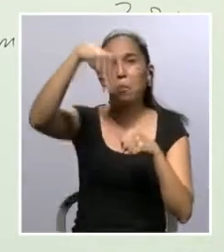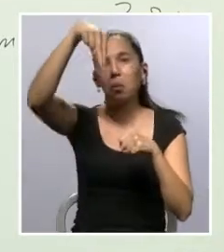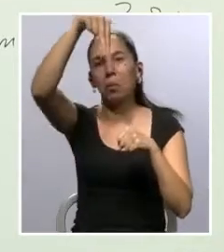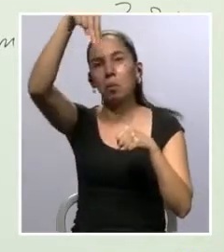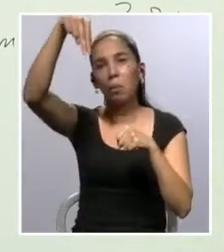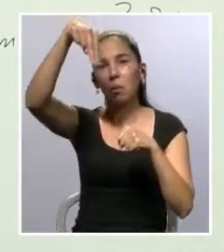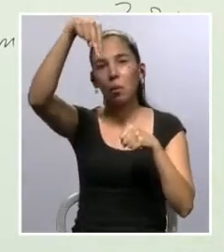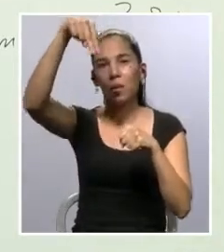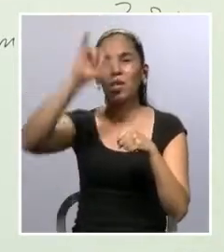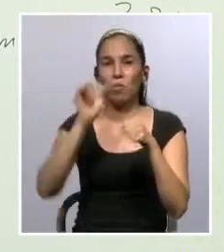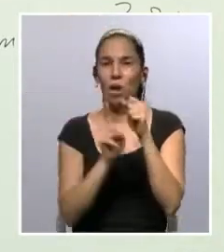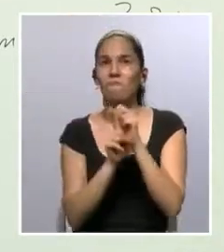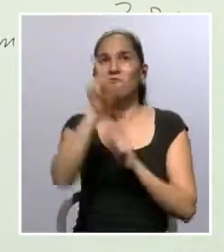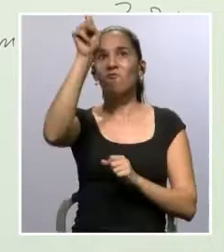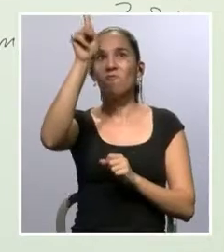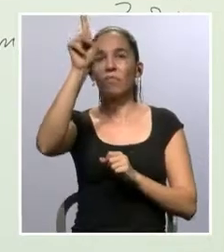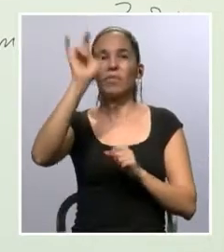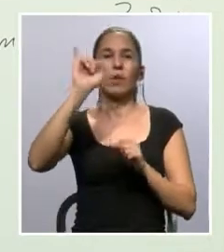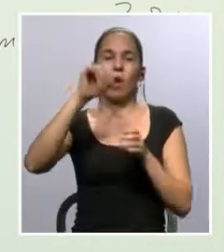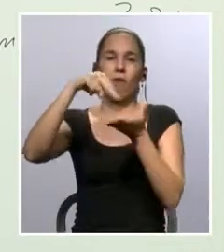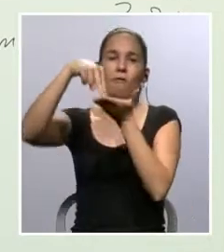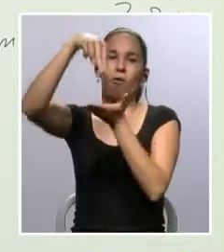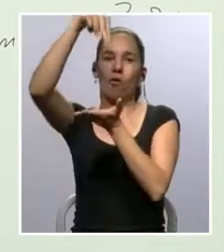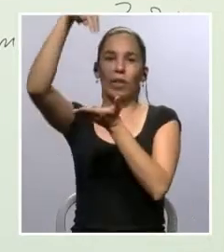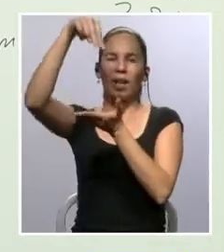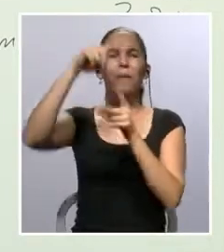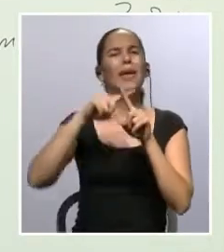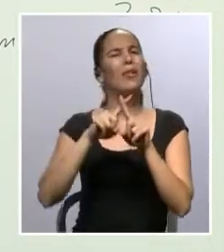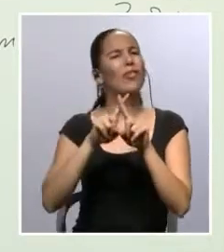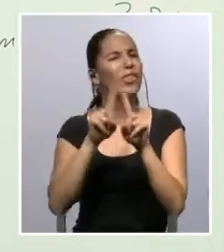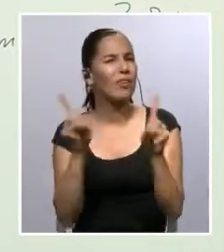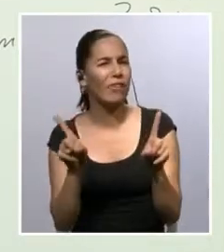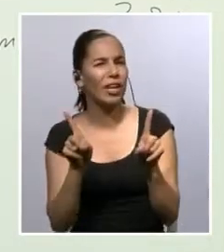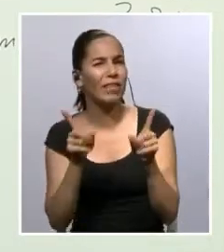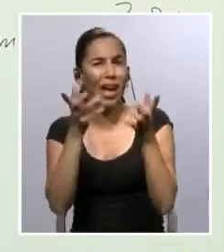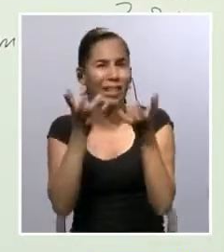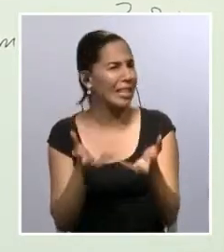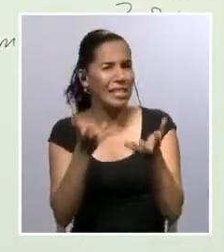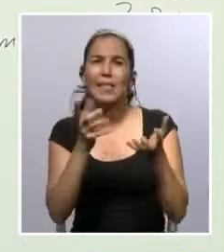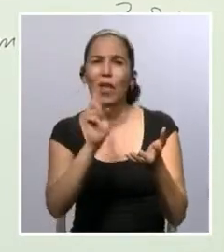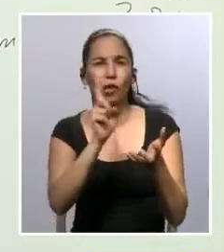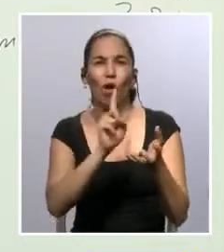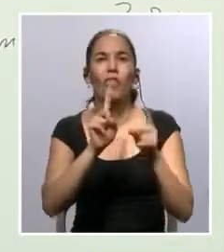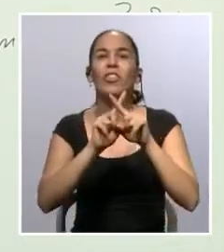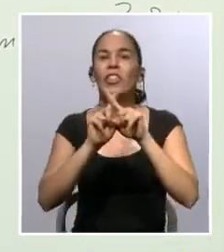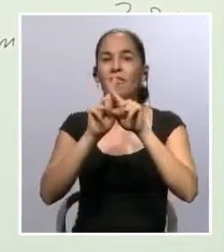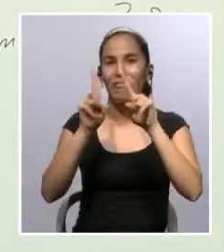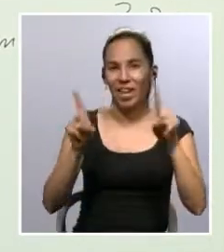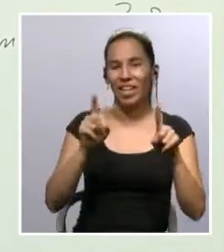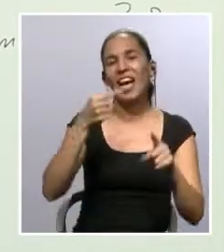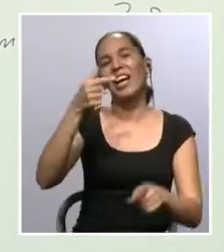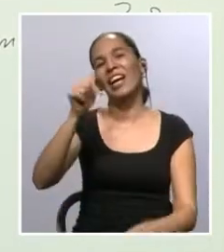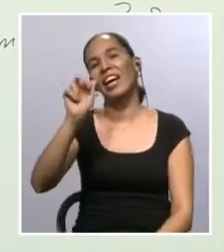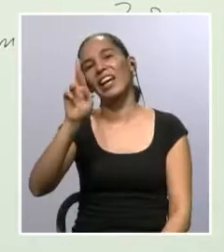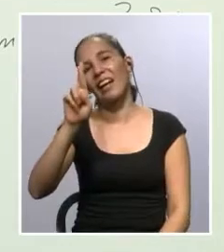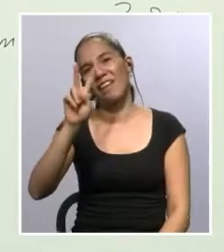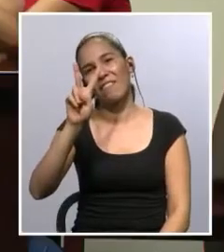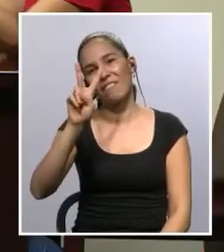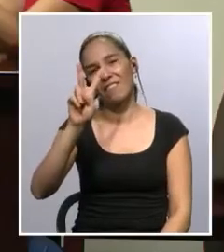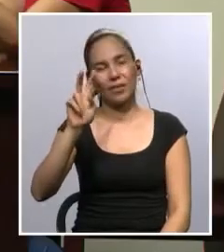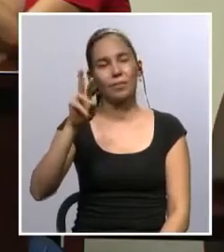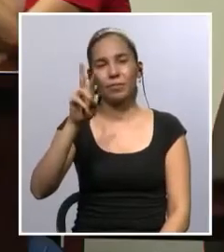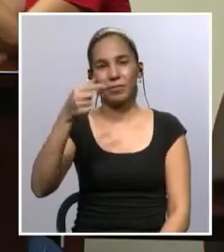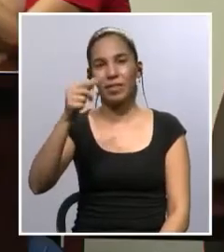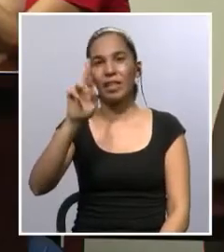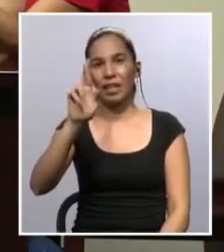flotaríamos, pero es por un efecto, por un fenómeno diferente, un fenómeno gravitacional. No relacionado con la densidad.